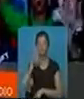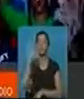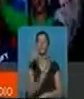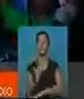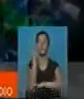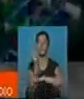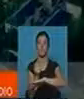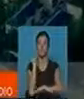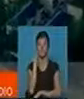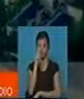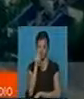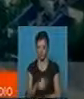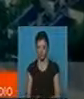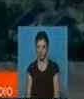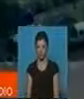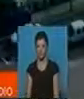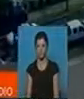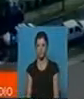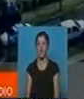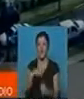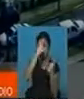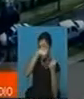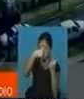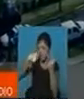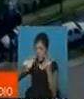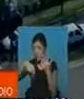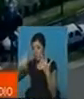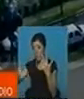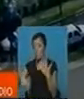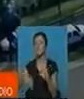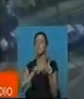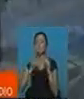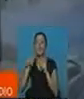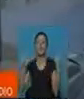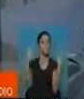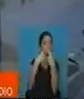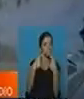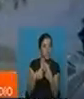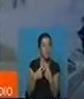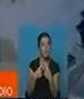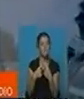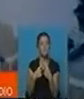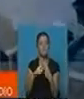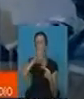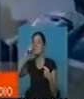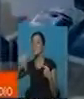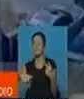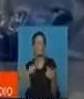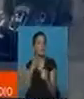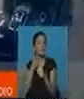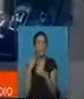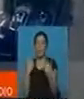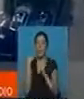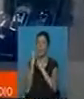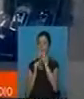Unidos. Esta confluencia de posibles motivos, algunos contradictorios, ha vuelto imposible enmarcar los hechos en